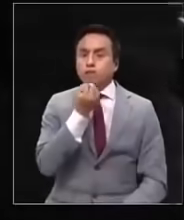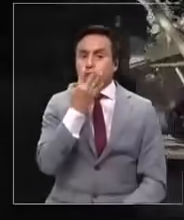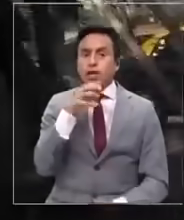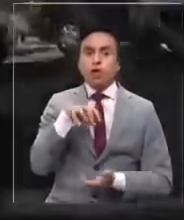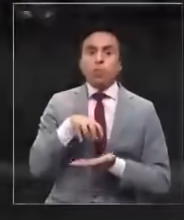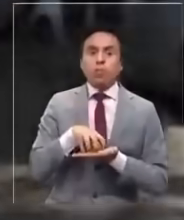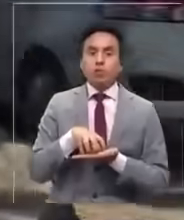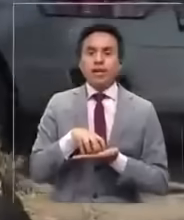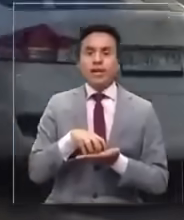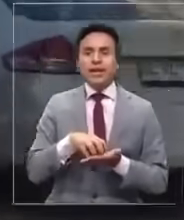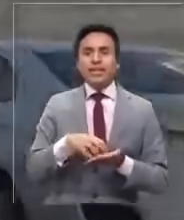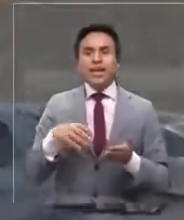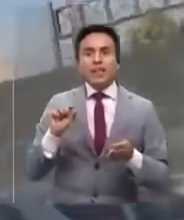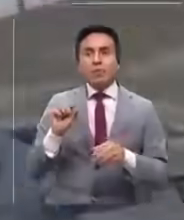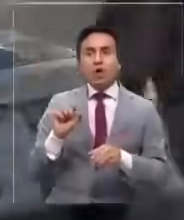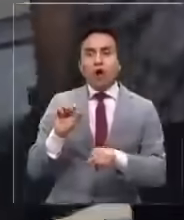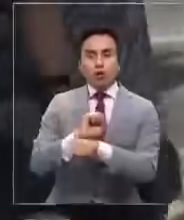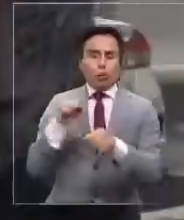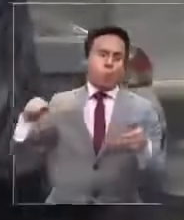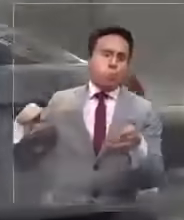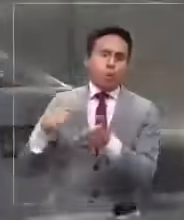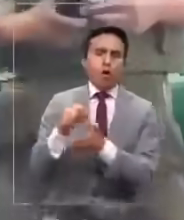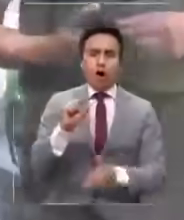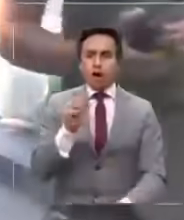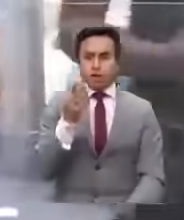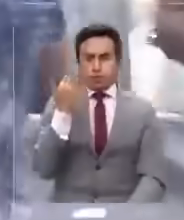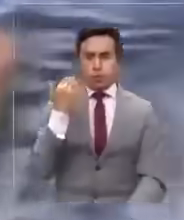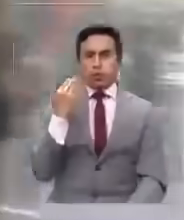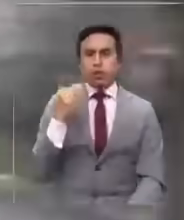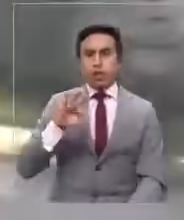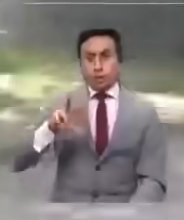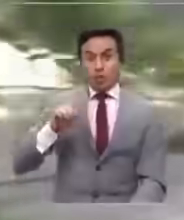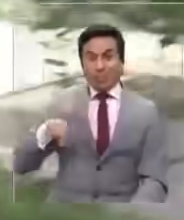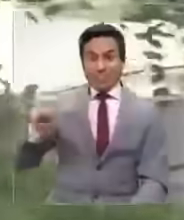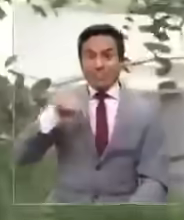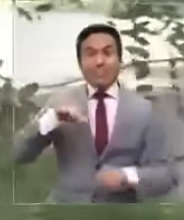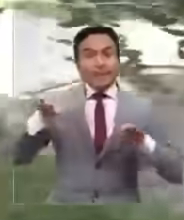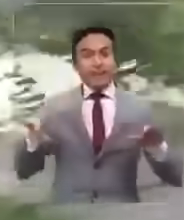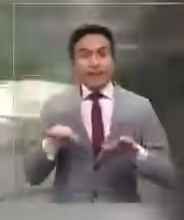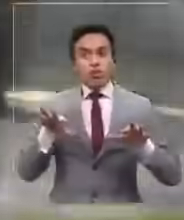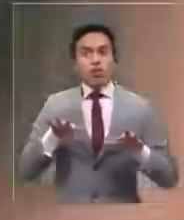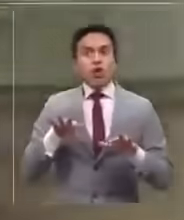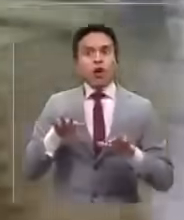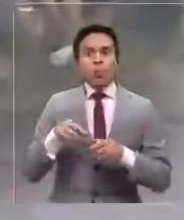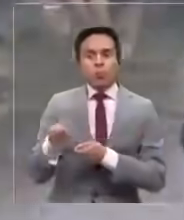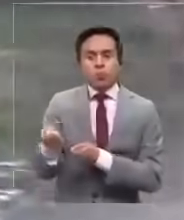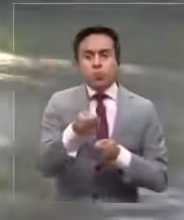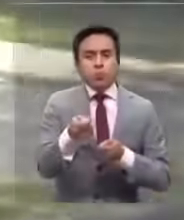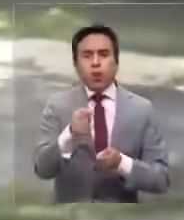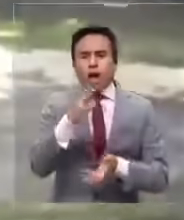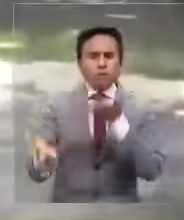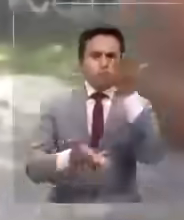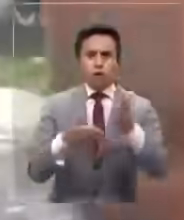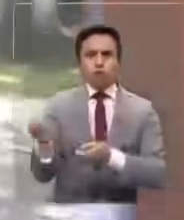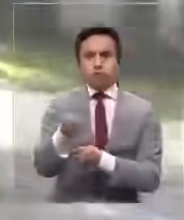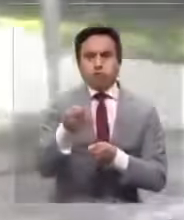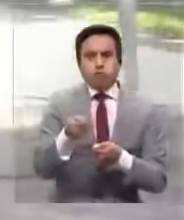cierto? Estos delincuentes chocaron recién el vehículo. La gente ahora está tratando de apagar la camioneta